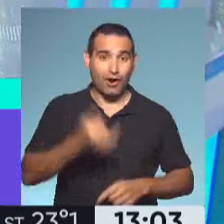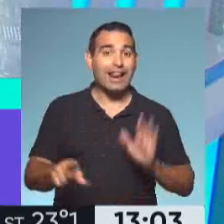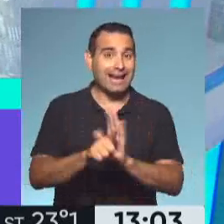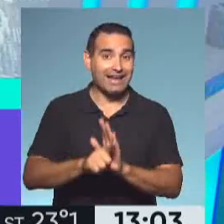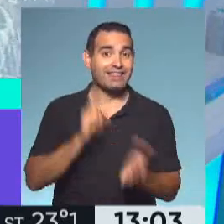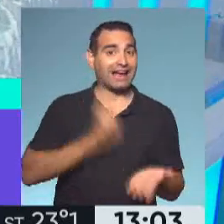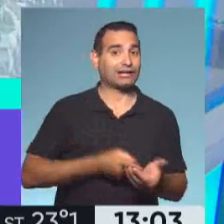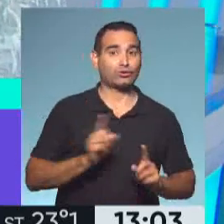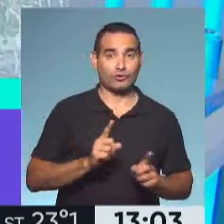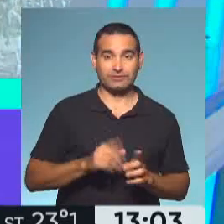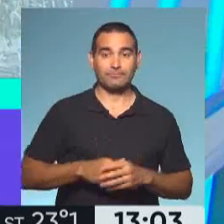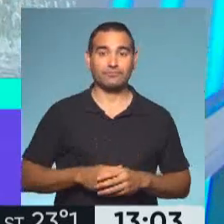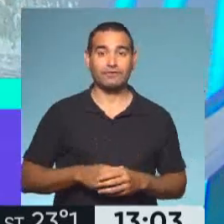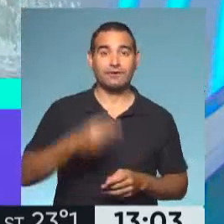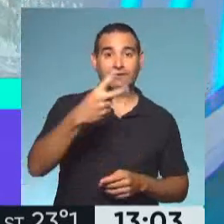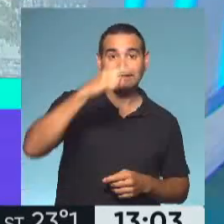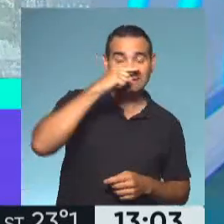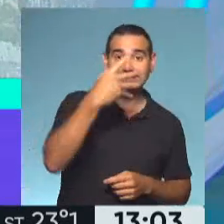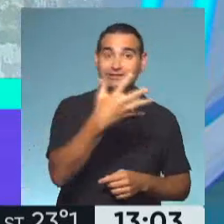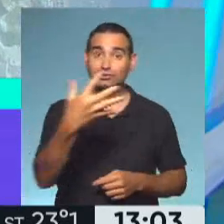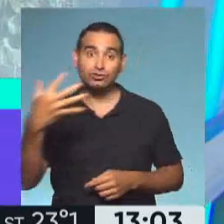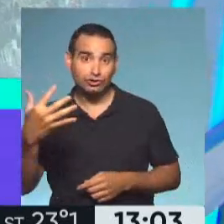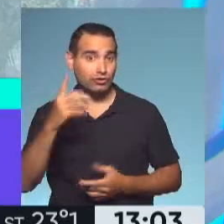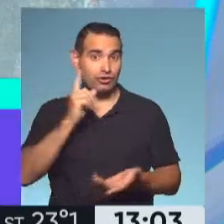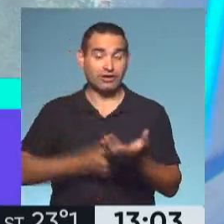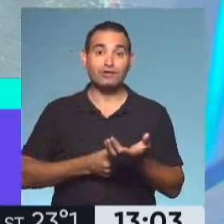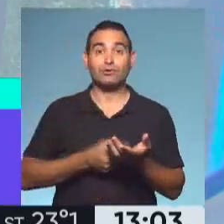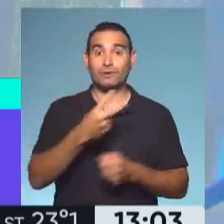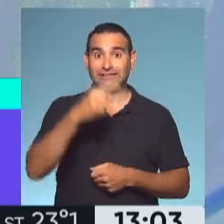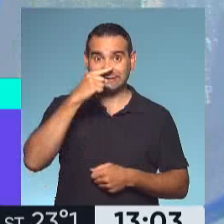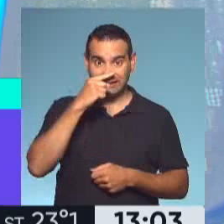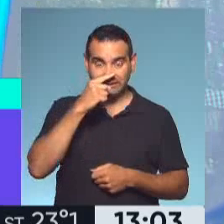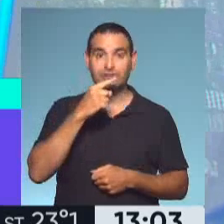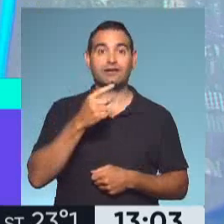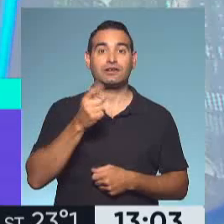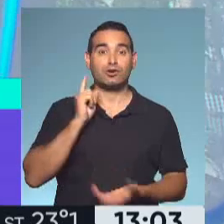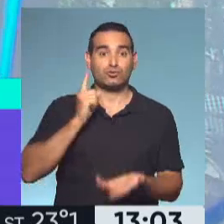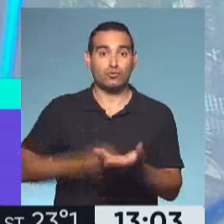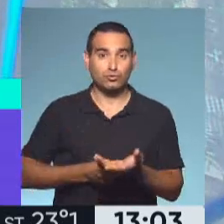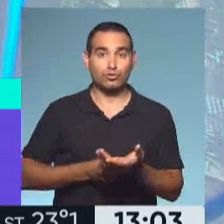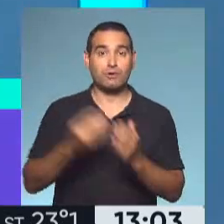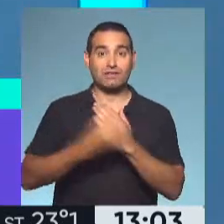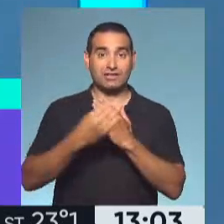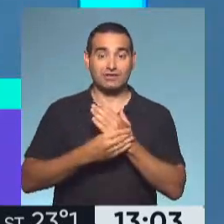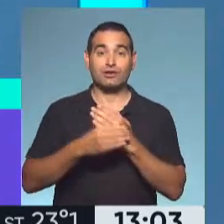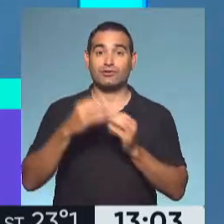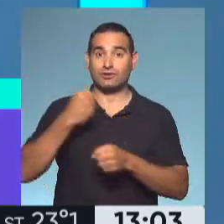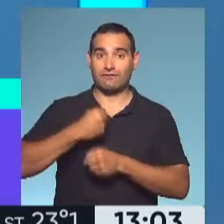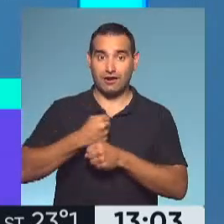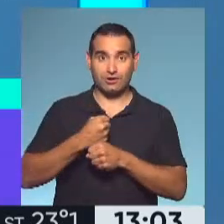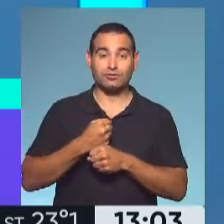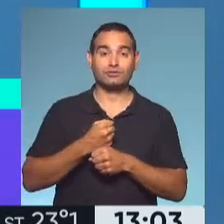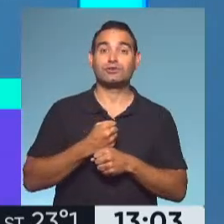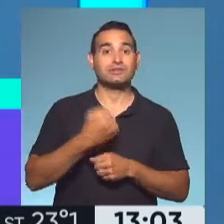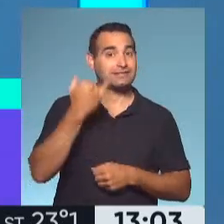ley. 27.555 con su decreto 27, resolución de Moroni 54, entra